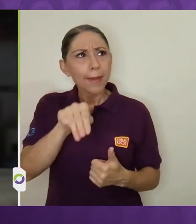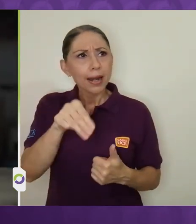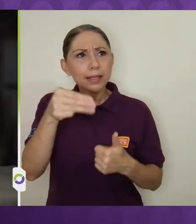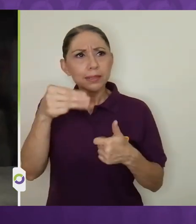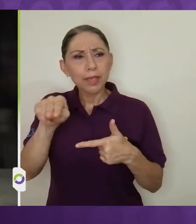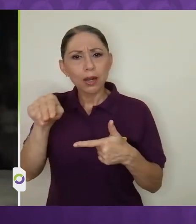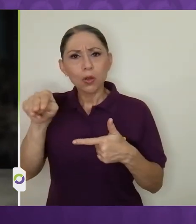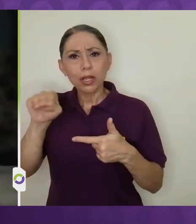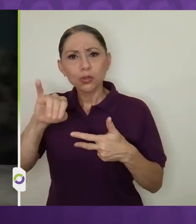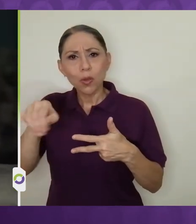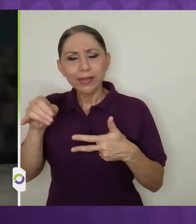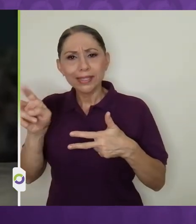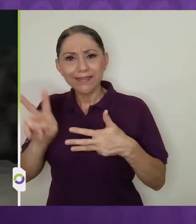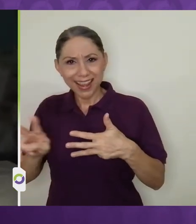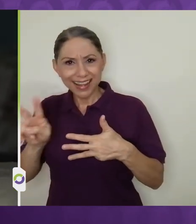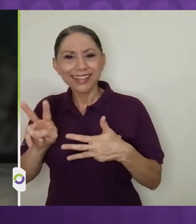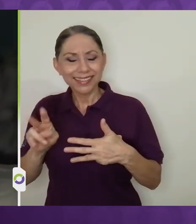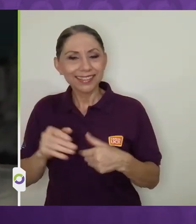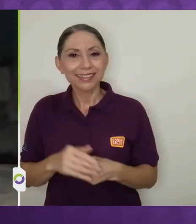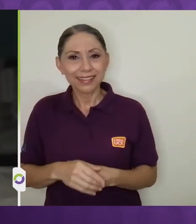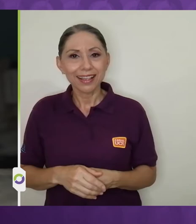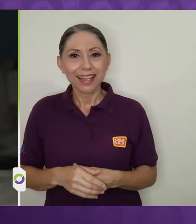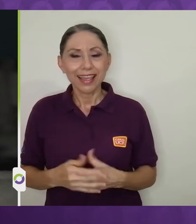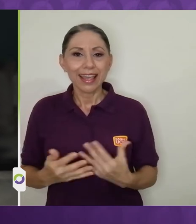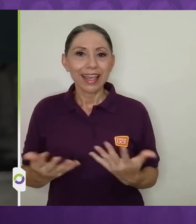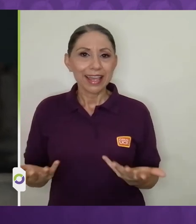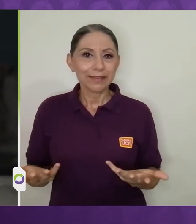martes, miércoles, jueves y viernes.